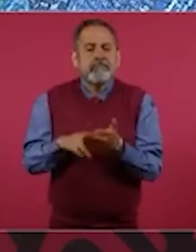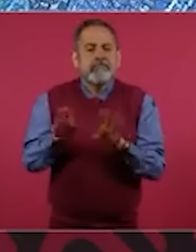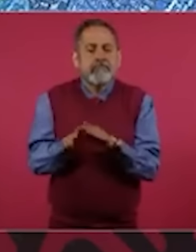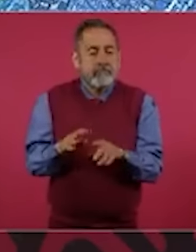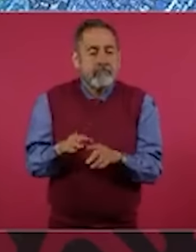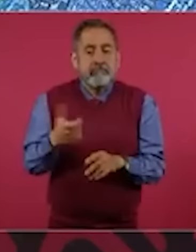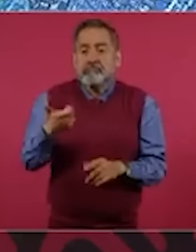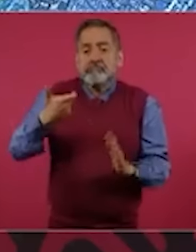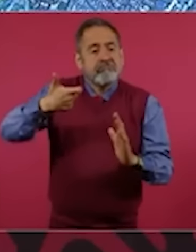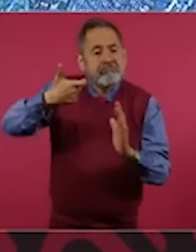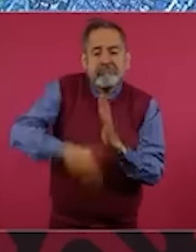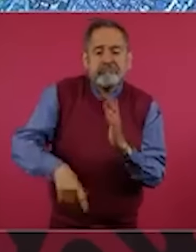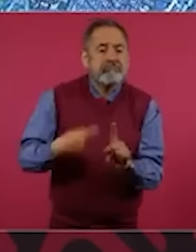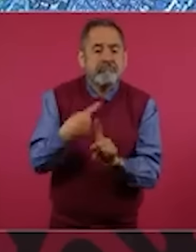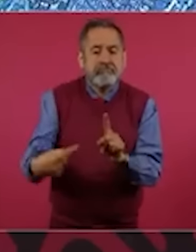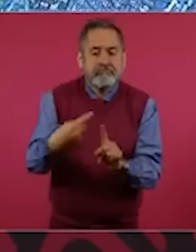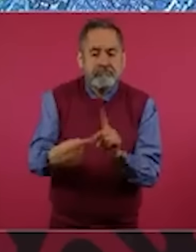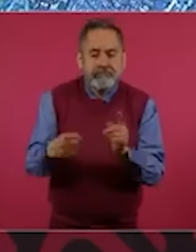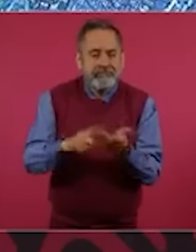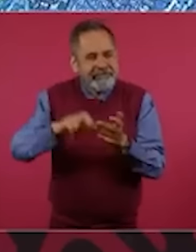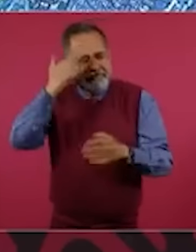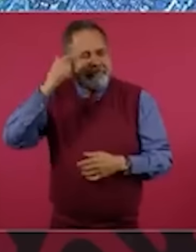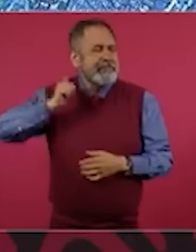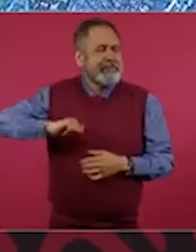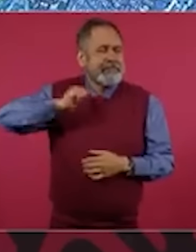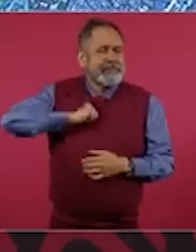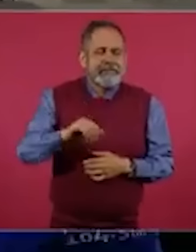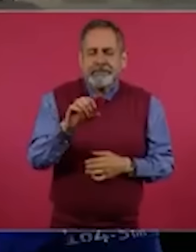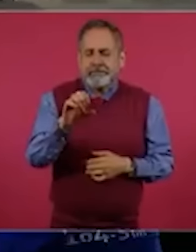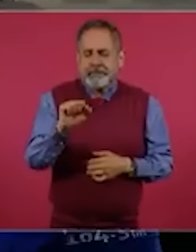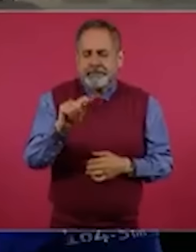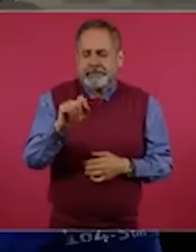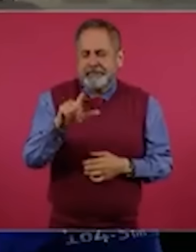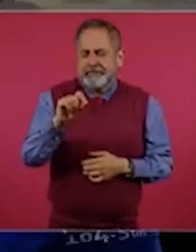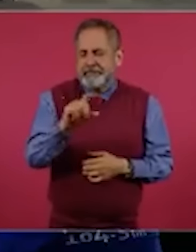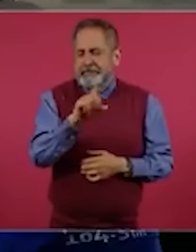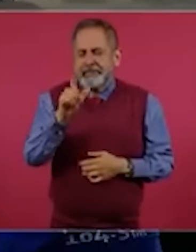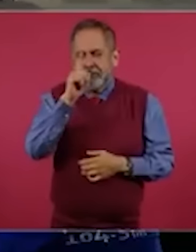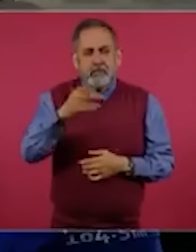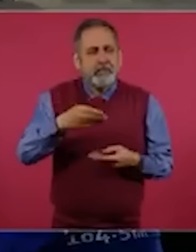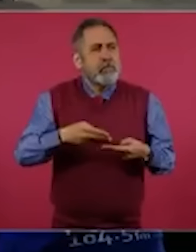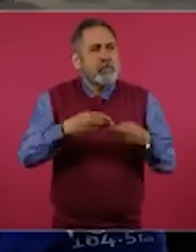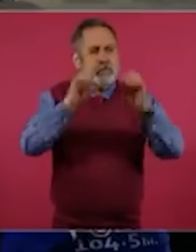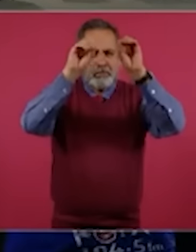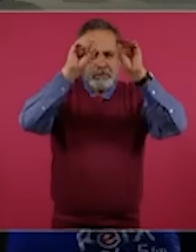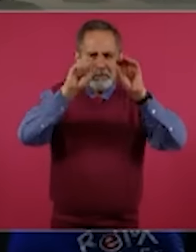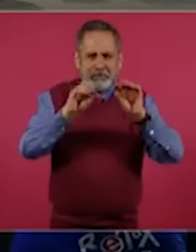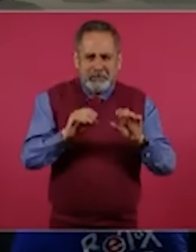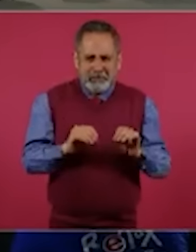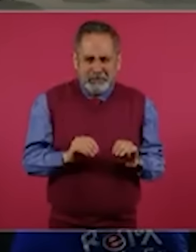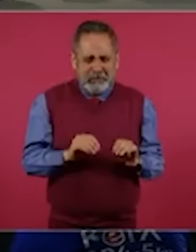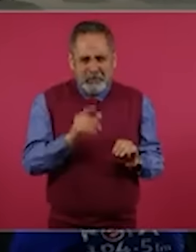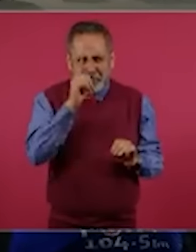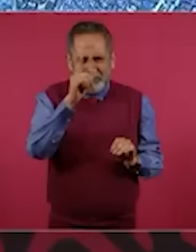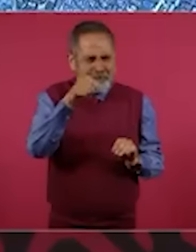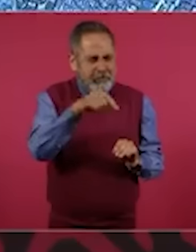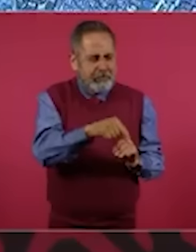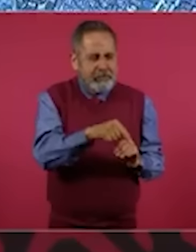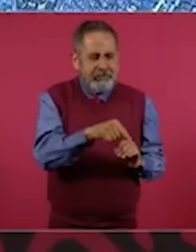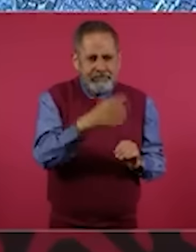que costó en su momento la Estela de Luz. Todas estas cuatro secciones se verán unidas por la